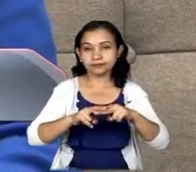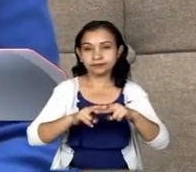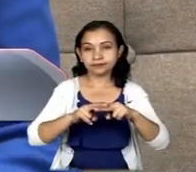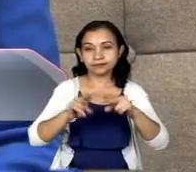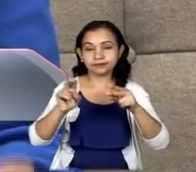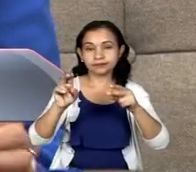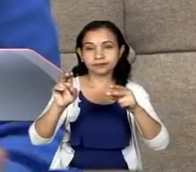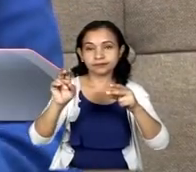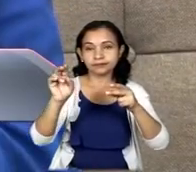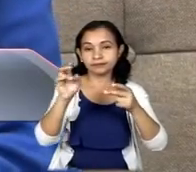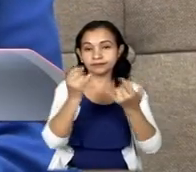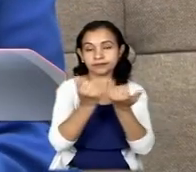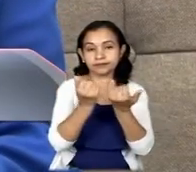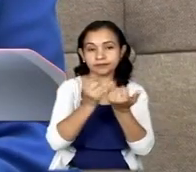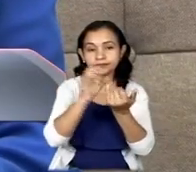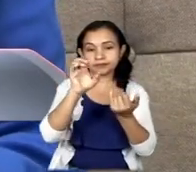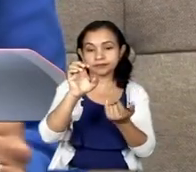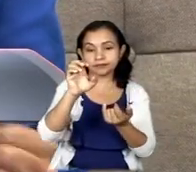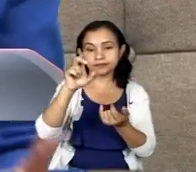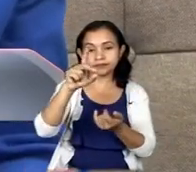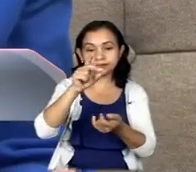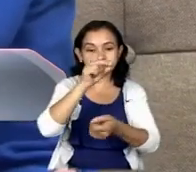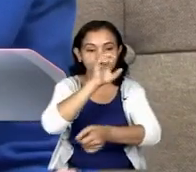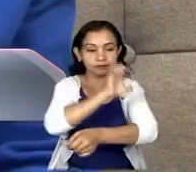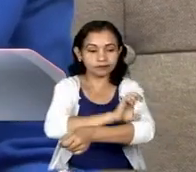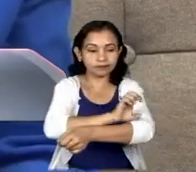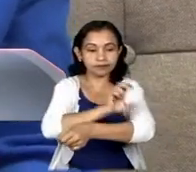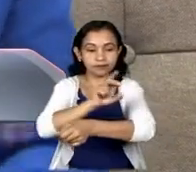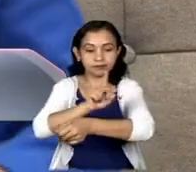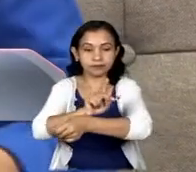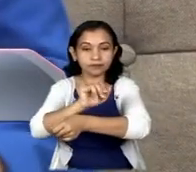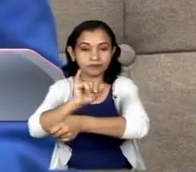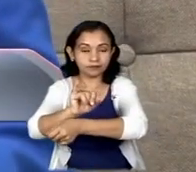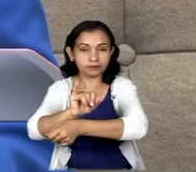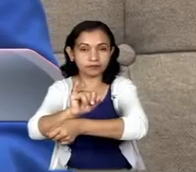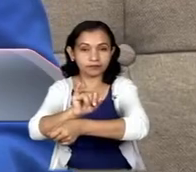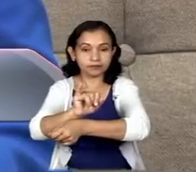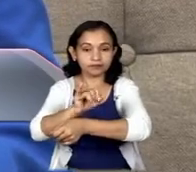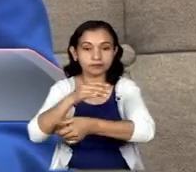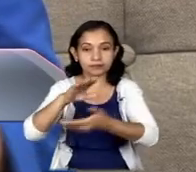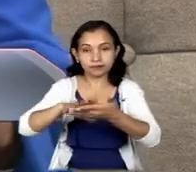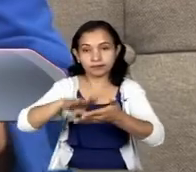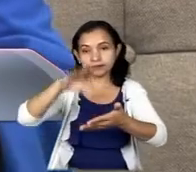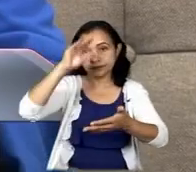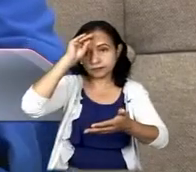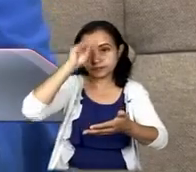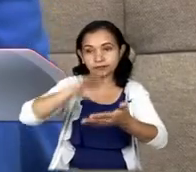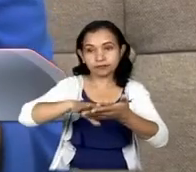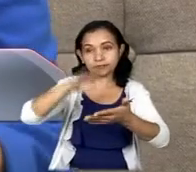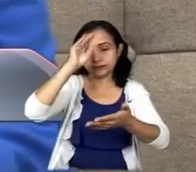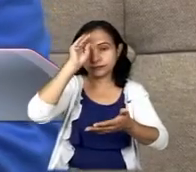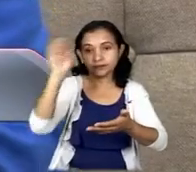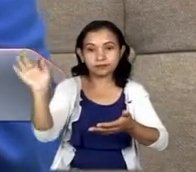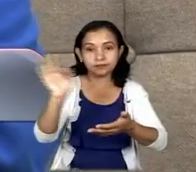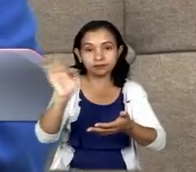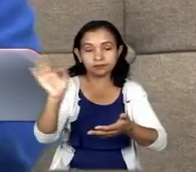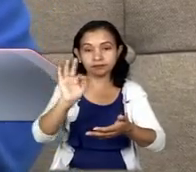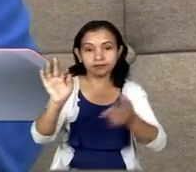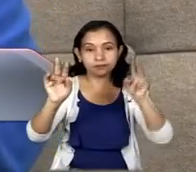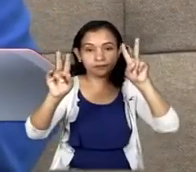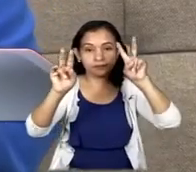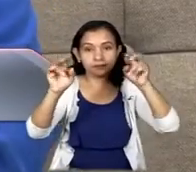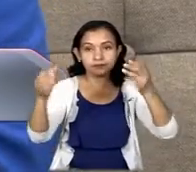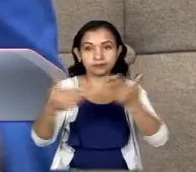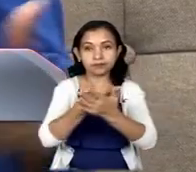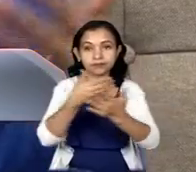mes a través de los EPI, hay una capacitación y otra de programación. Entonces, hay una formación de un tema nuevo